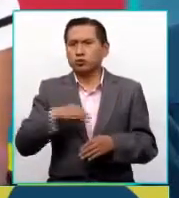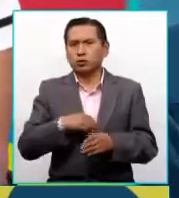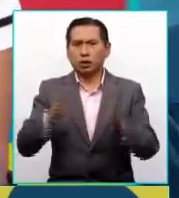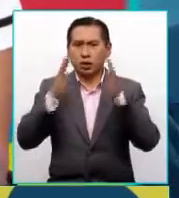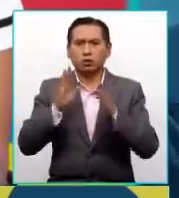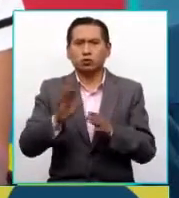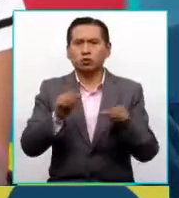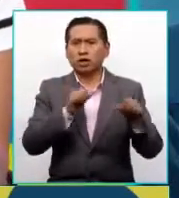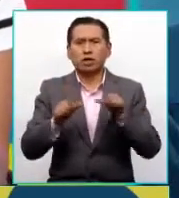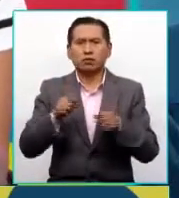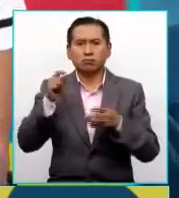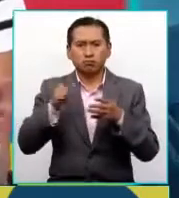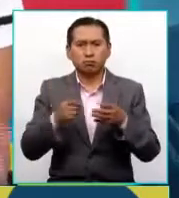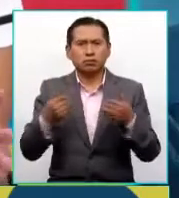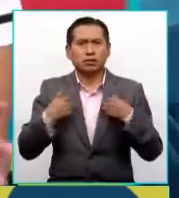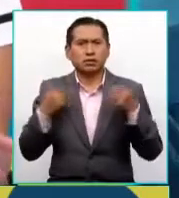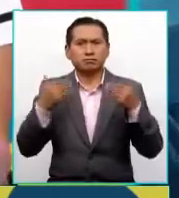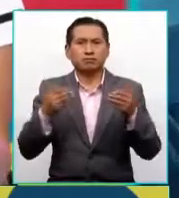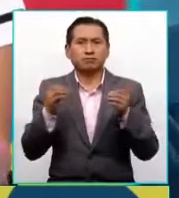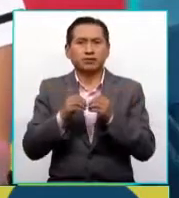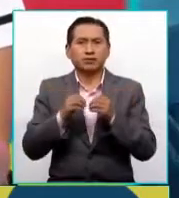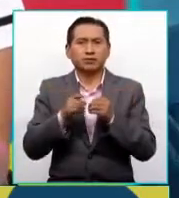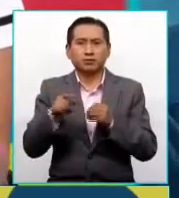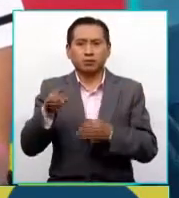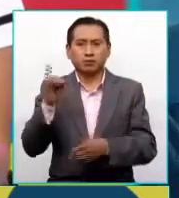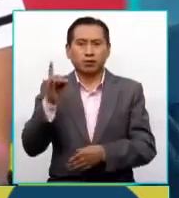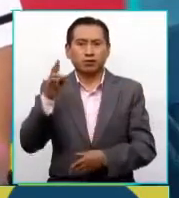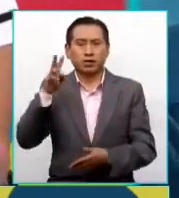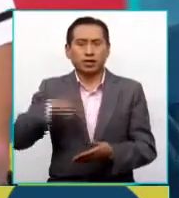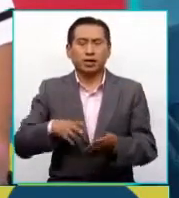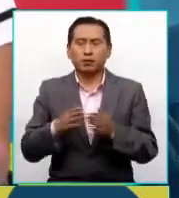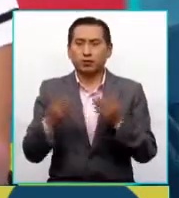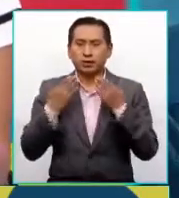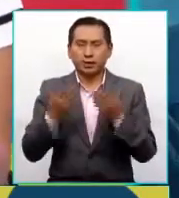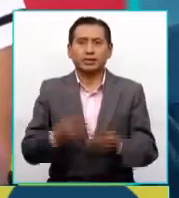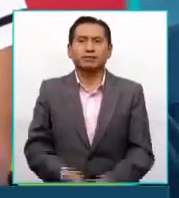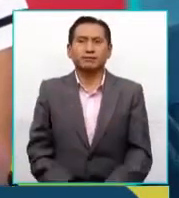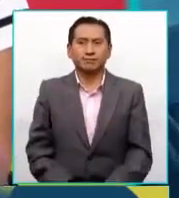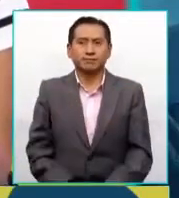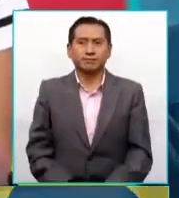una de las actividades que siguen realizando como parte de la campaña Bolivia Lee. Muchísimas gracias.